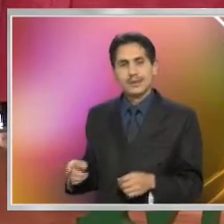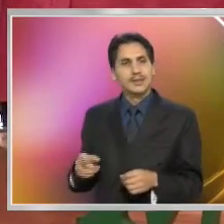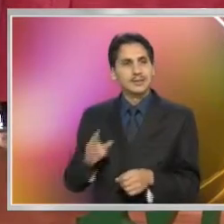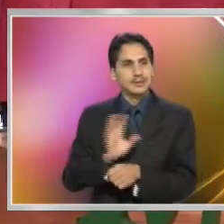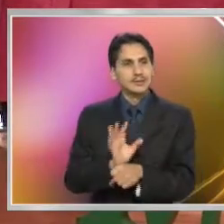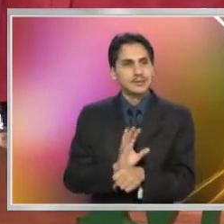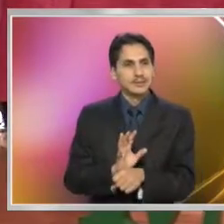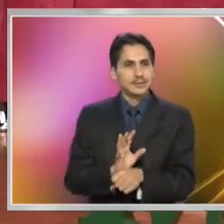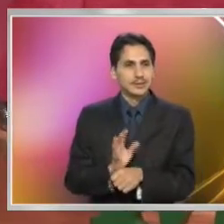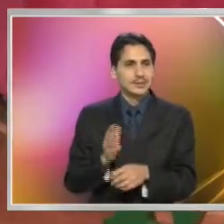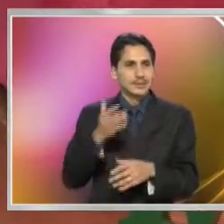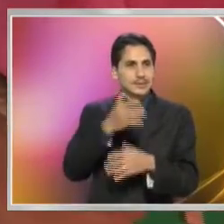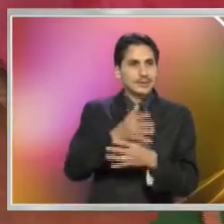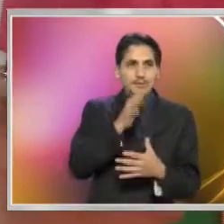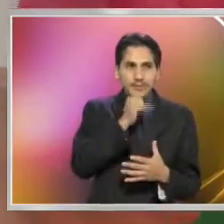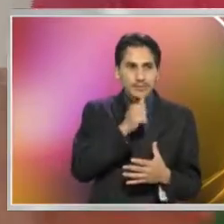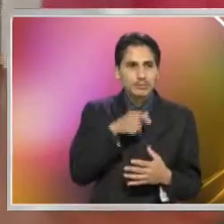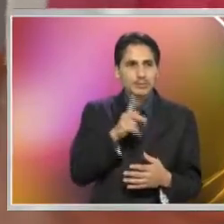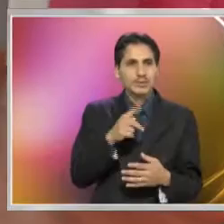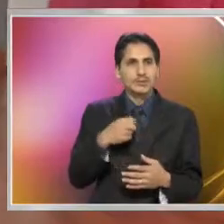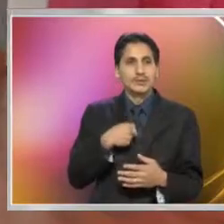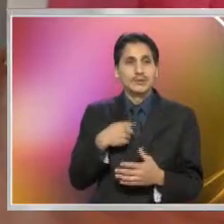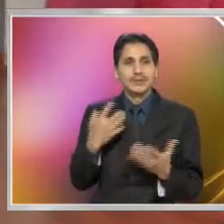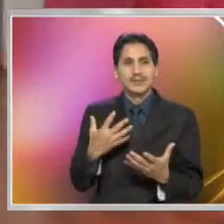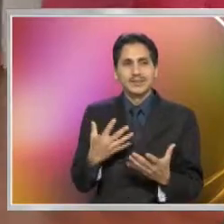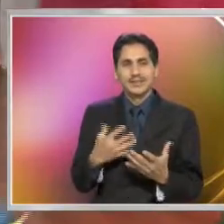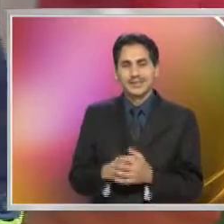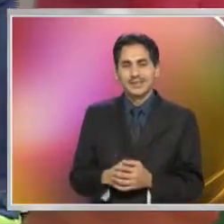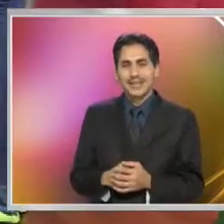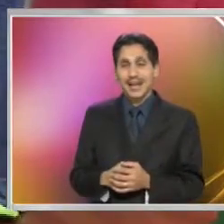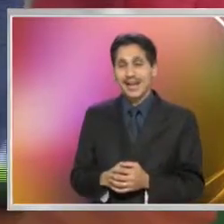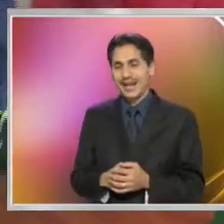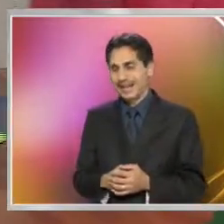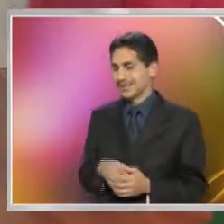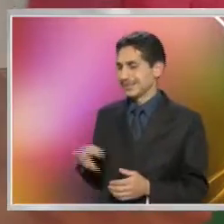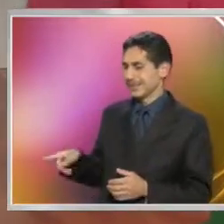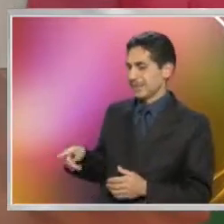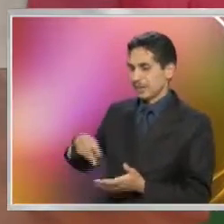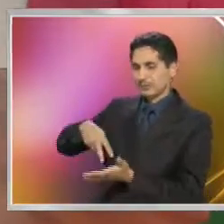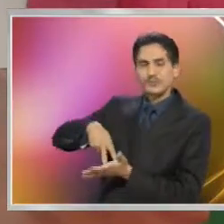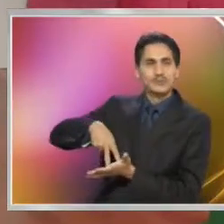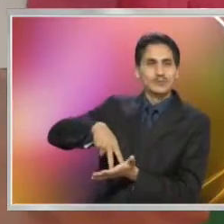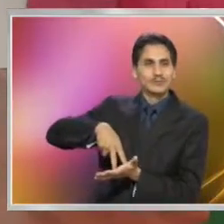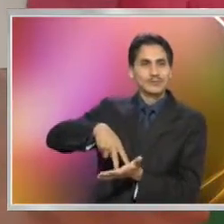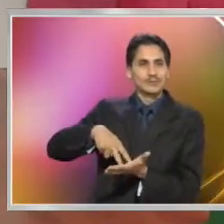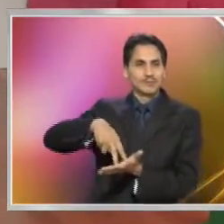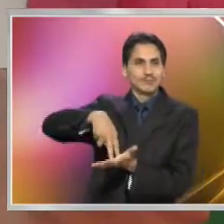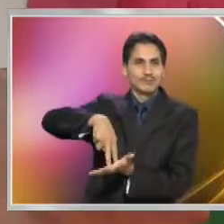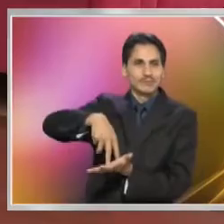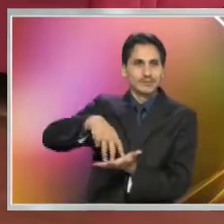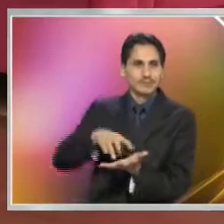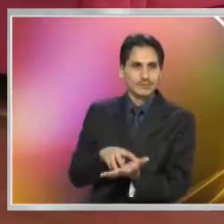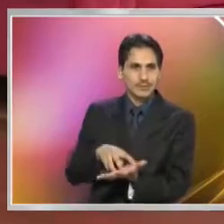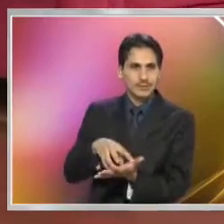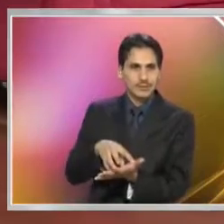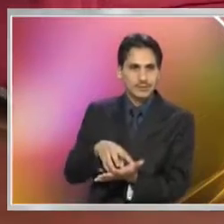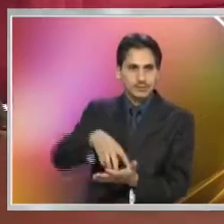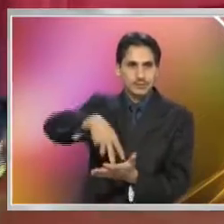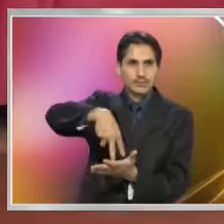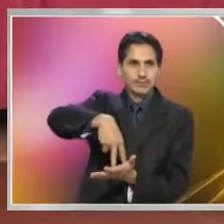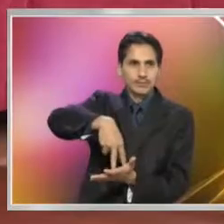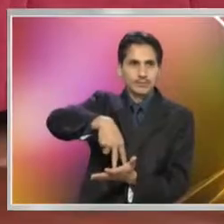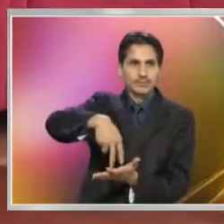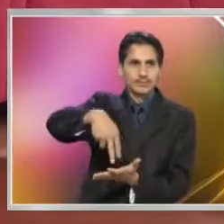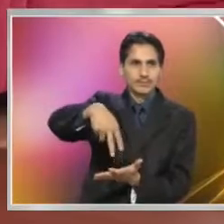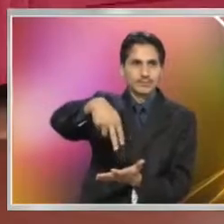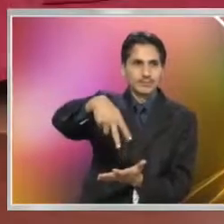Camina. Y de esta manera entramos caminando y podemos entrar al cine. Obviamente nos da la